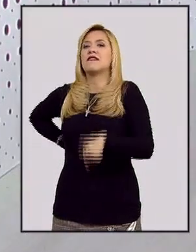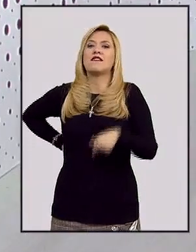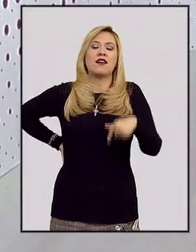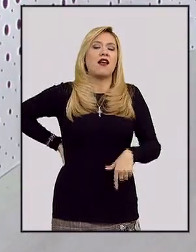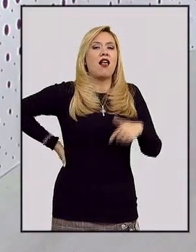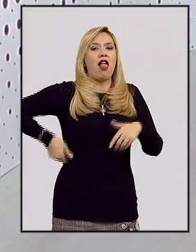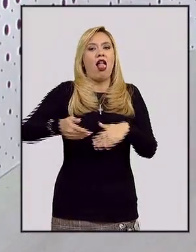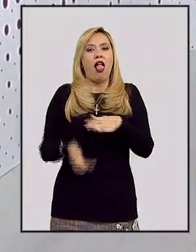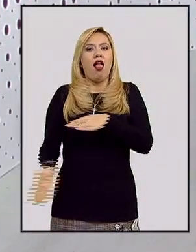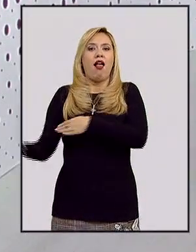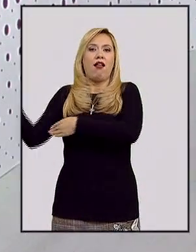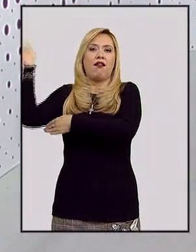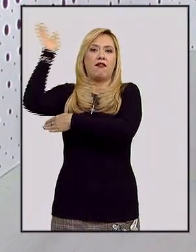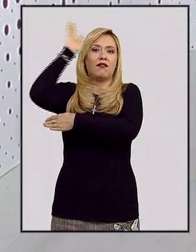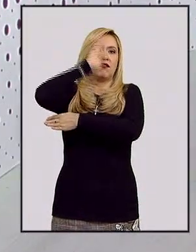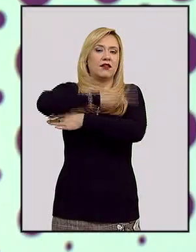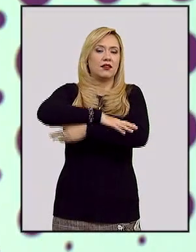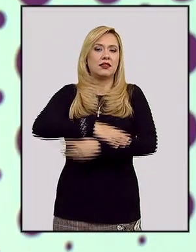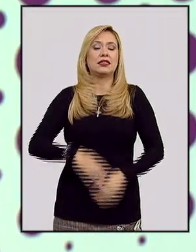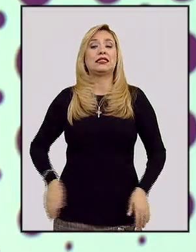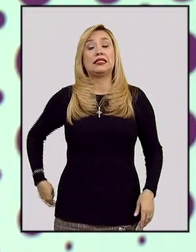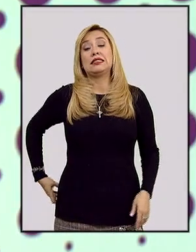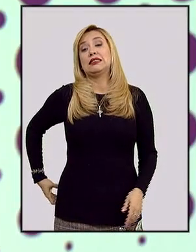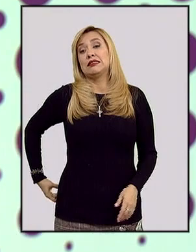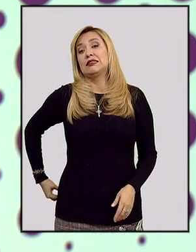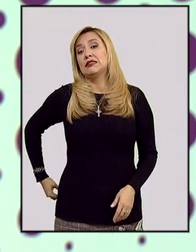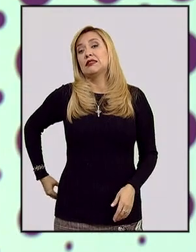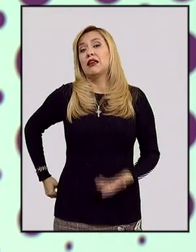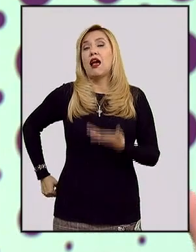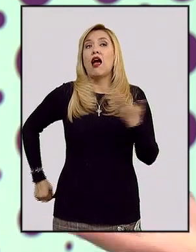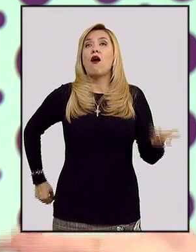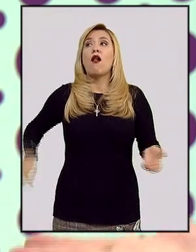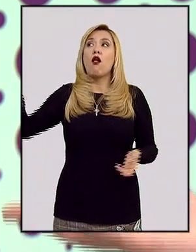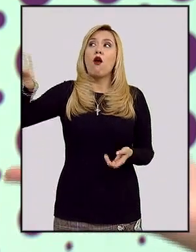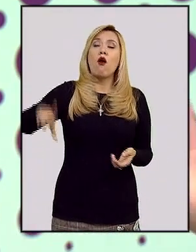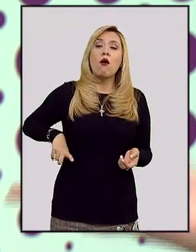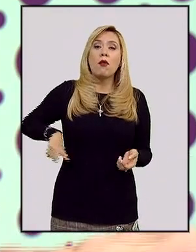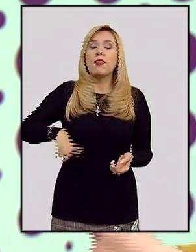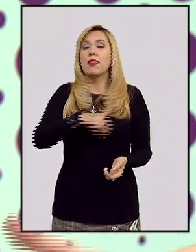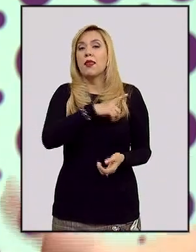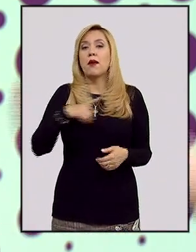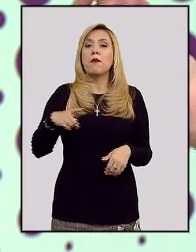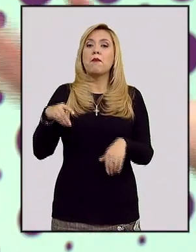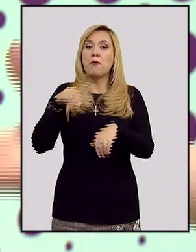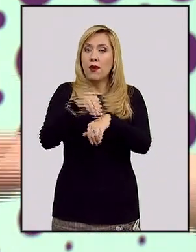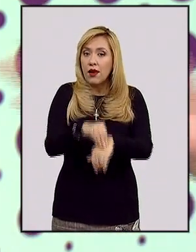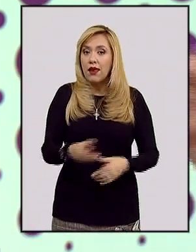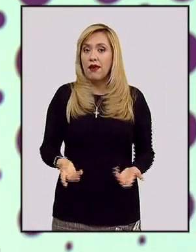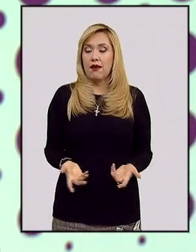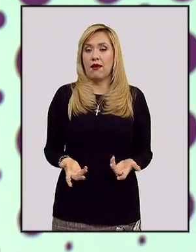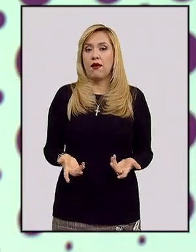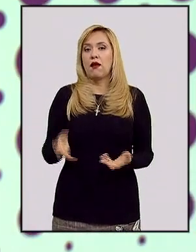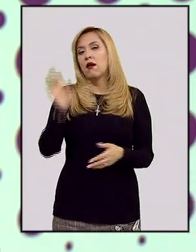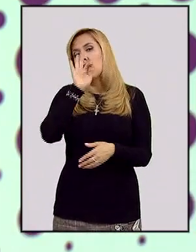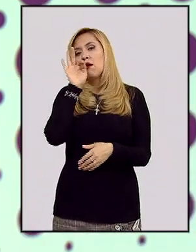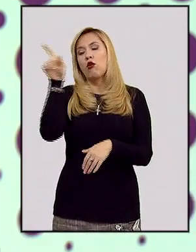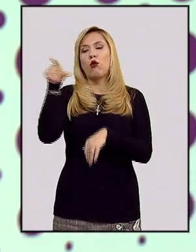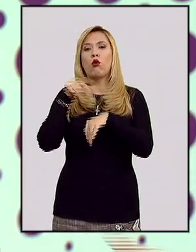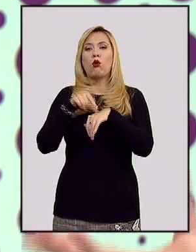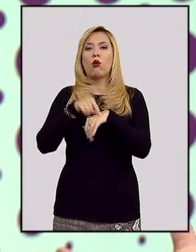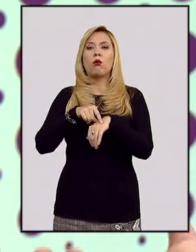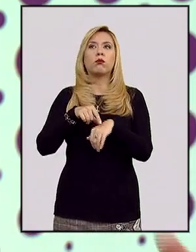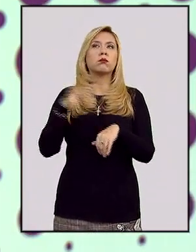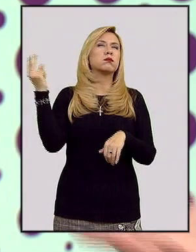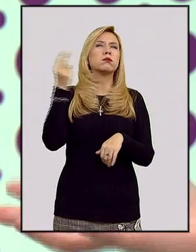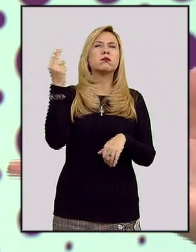ahí como que la obligación del Estado en términos de poner todas estas condiciones, a lo mejor al médico lo